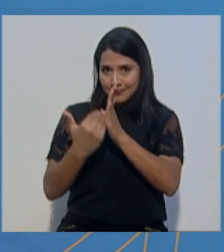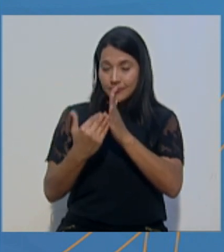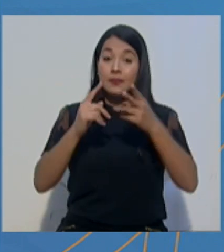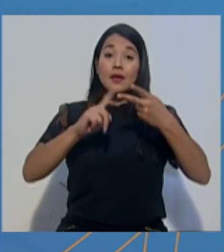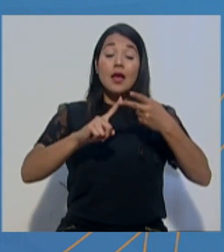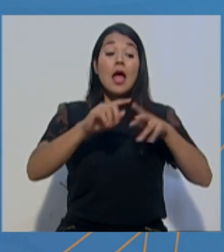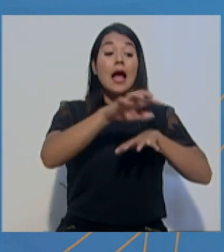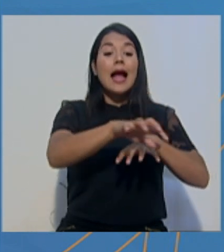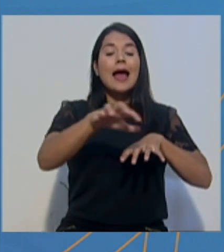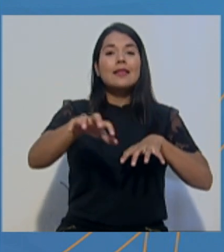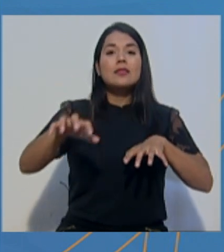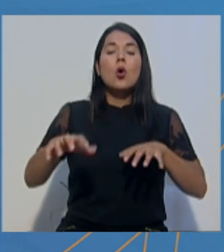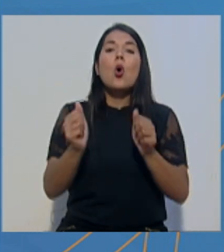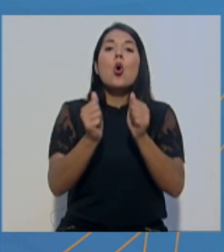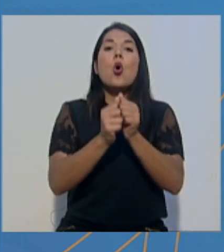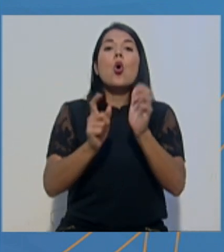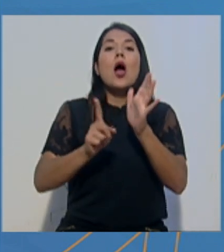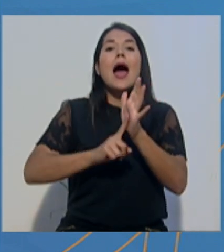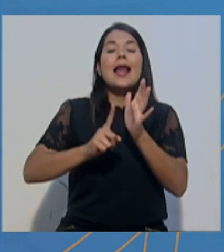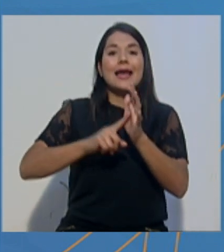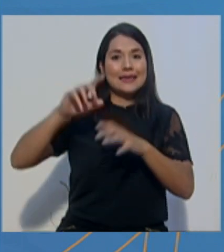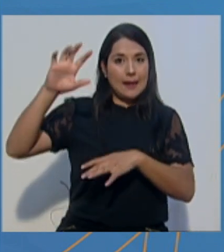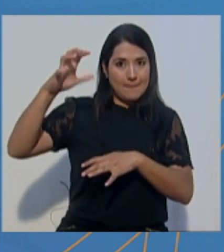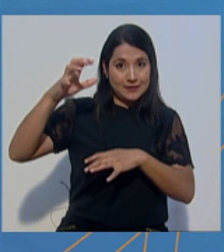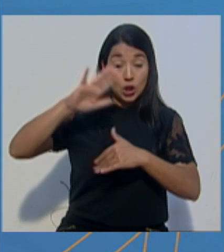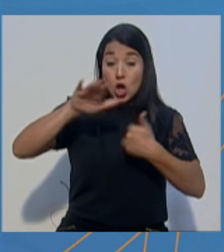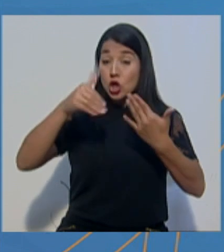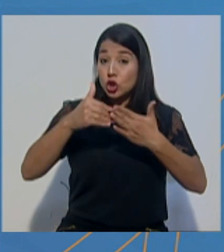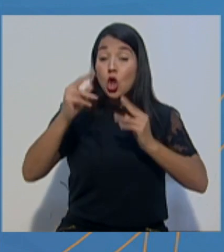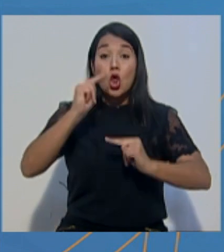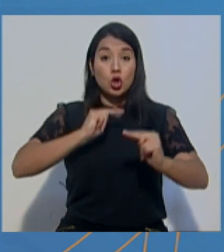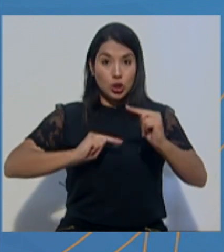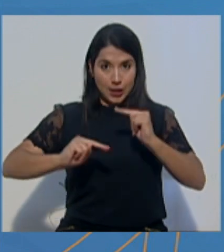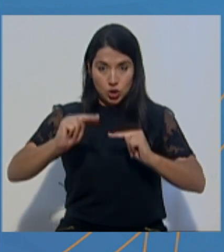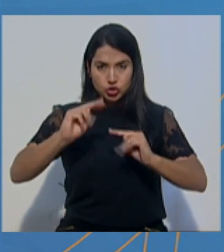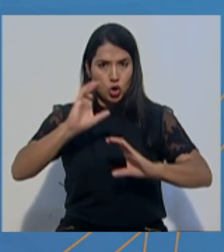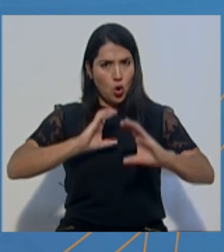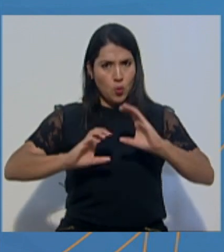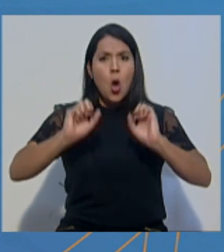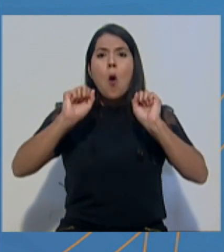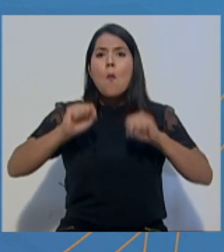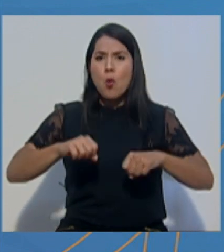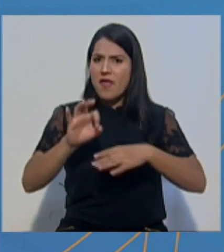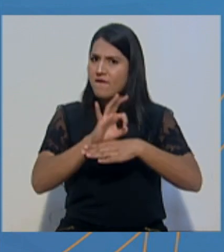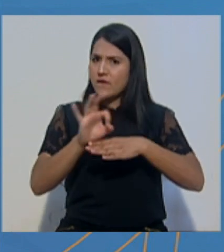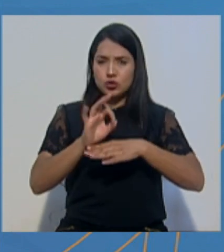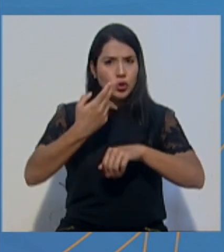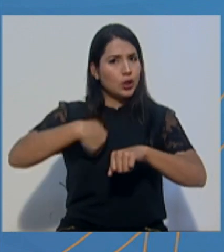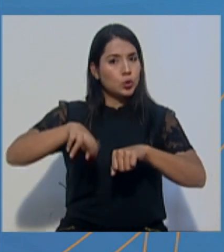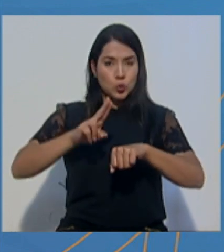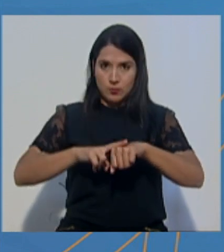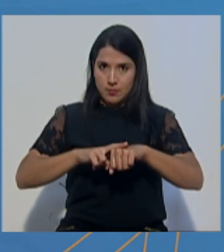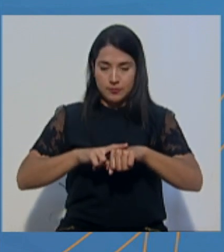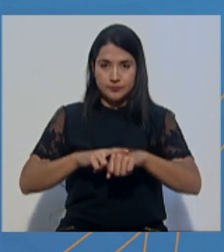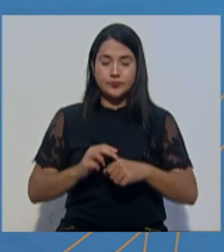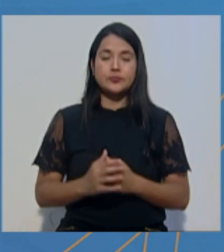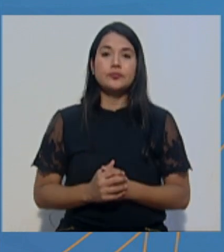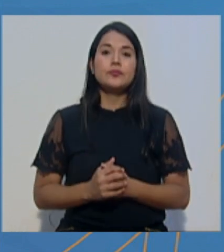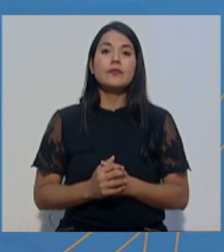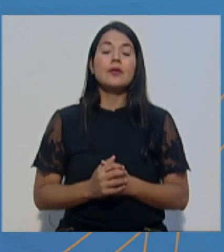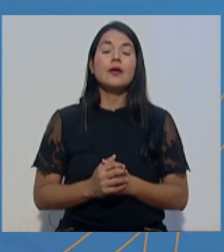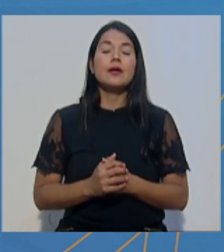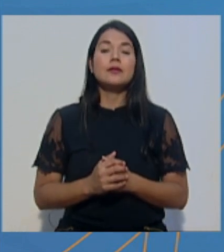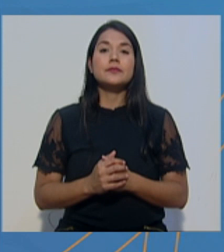alerta amarilla, todos los establecimientos comerciales podrán funcionar de manera regular.